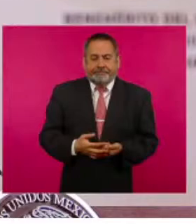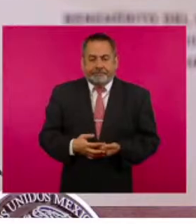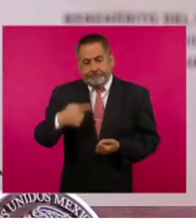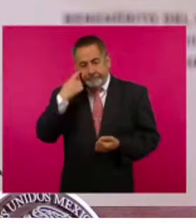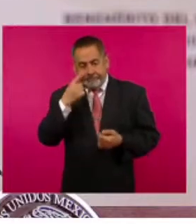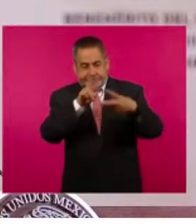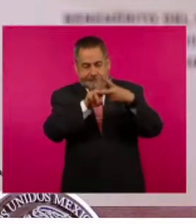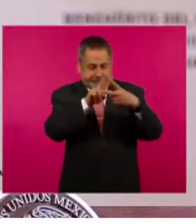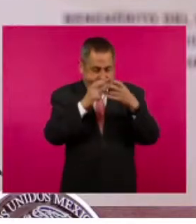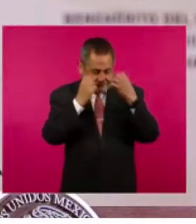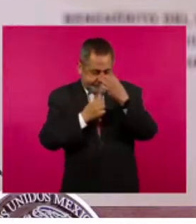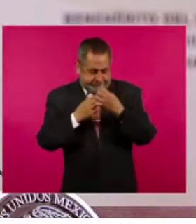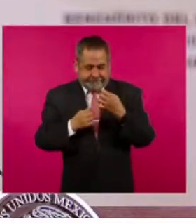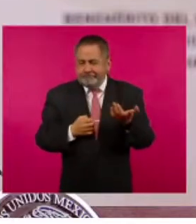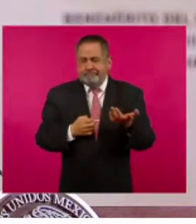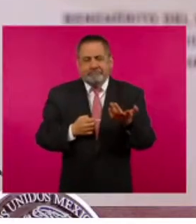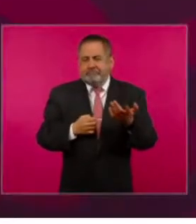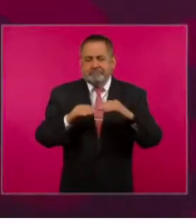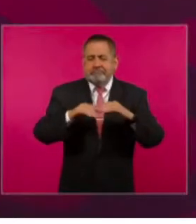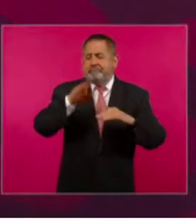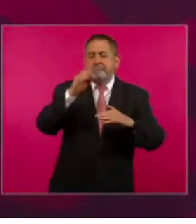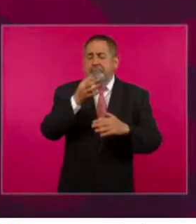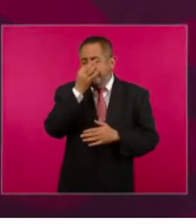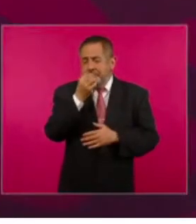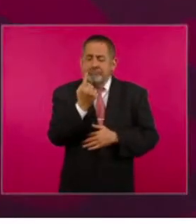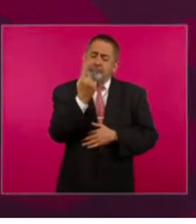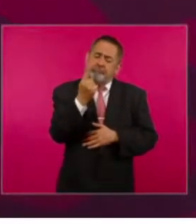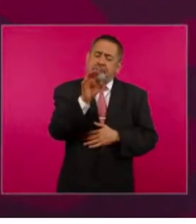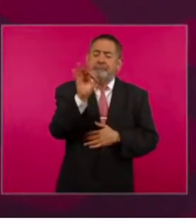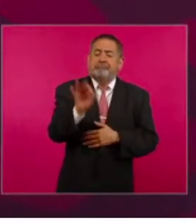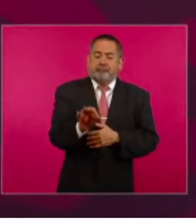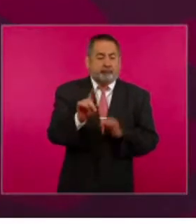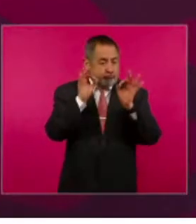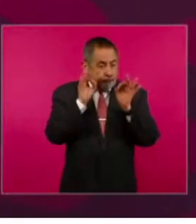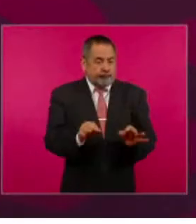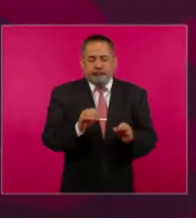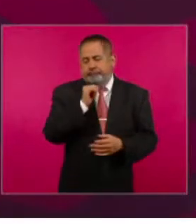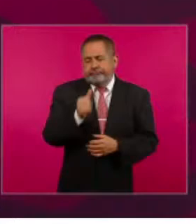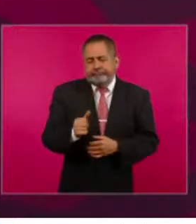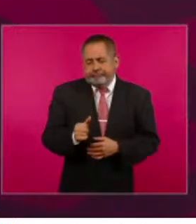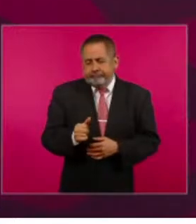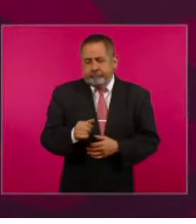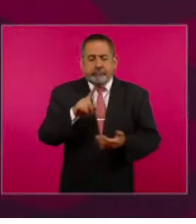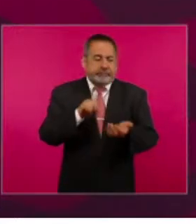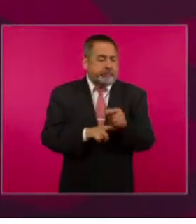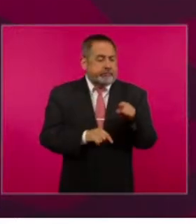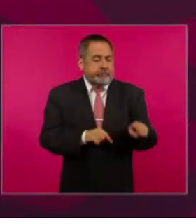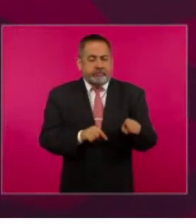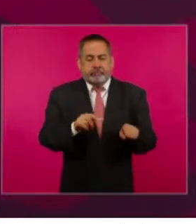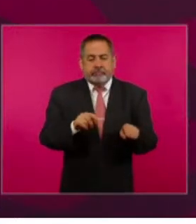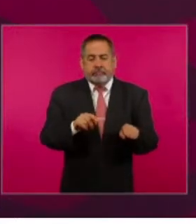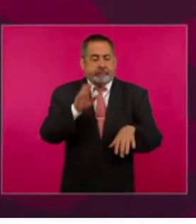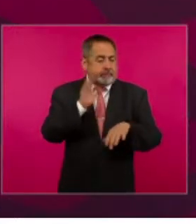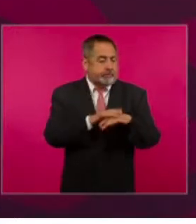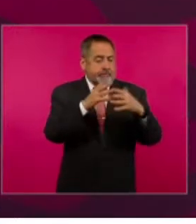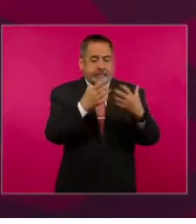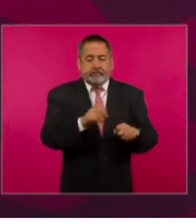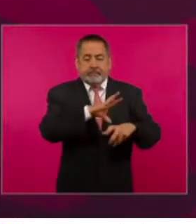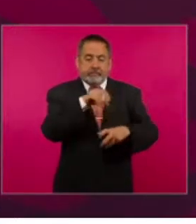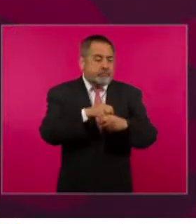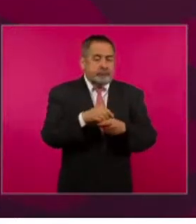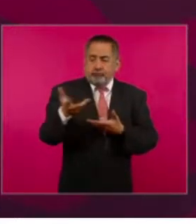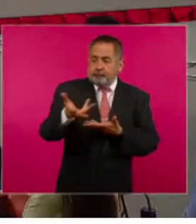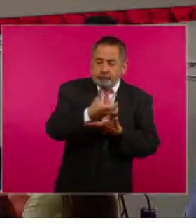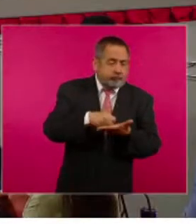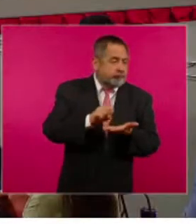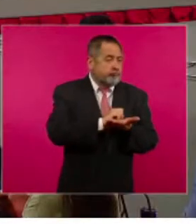hashtags analizados, apenas superan el 1% de los tweets originales, siendo las cuentas Diana las que más capitalizan la mayoría de